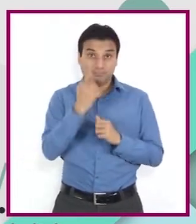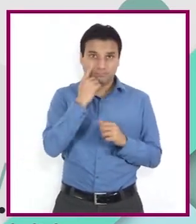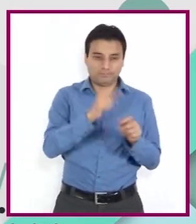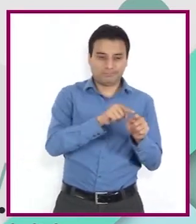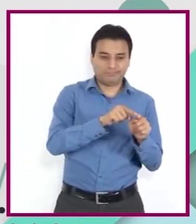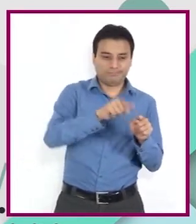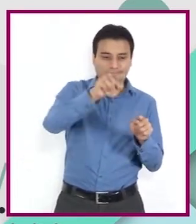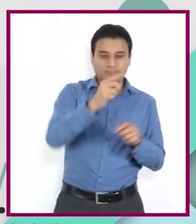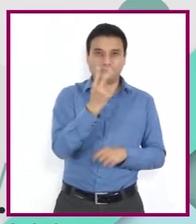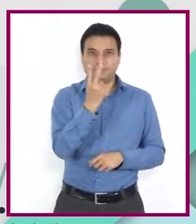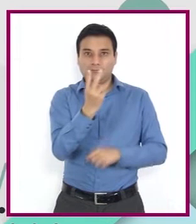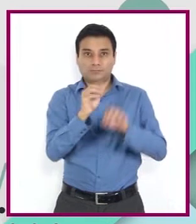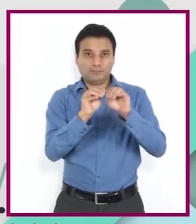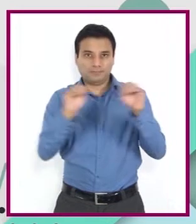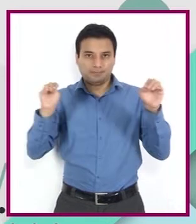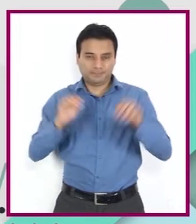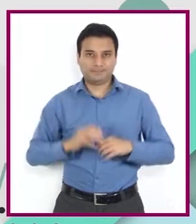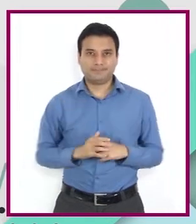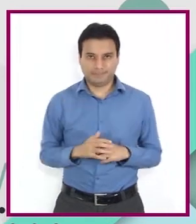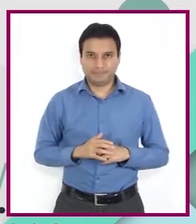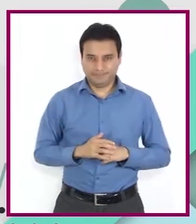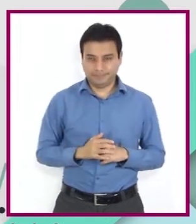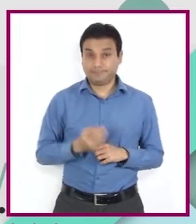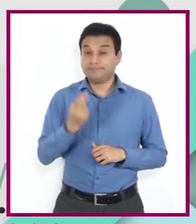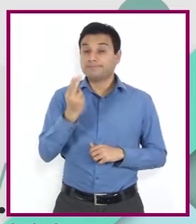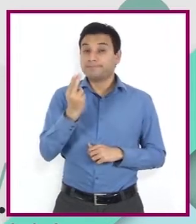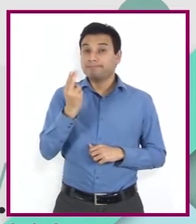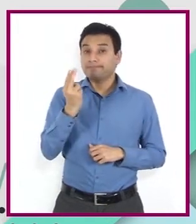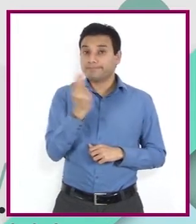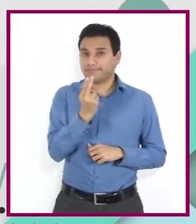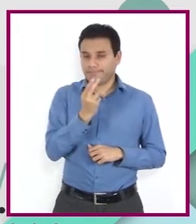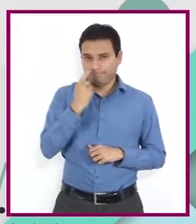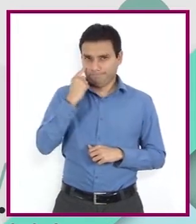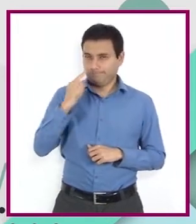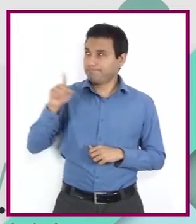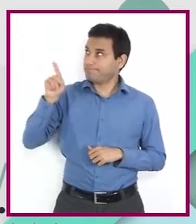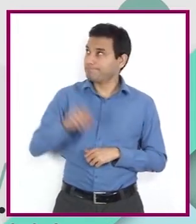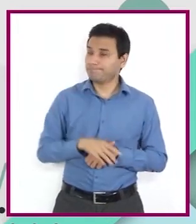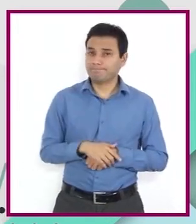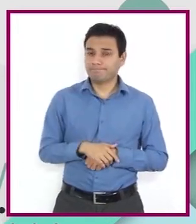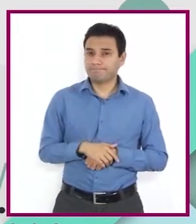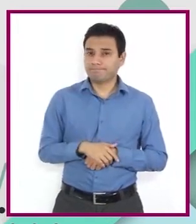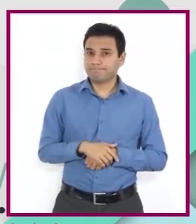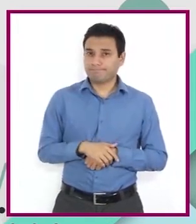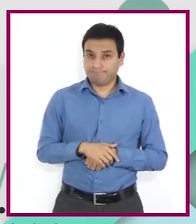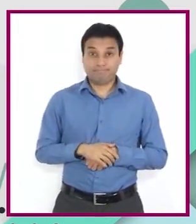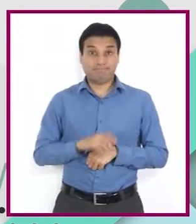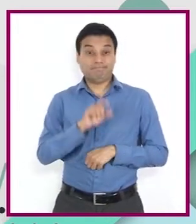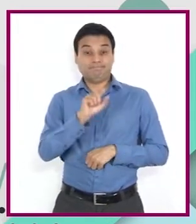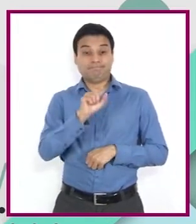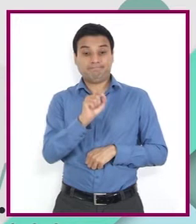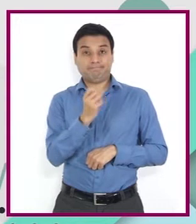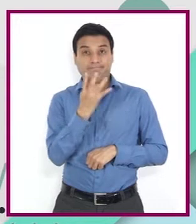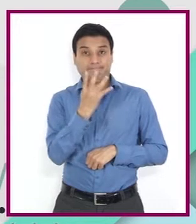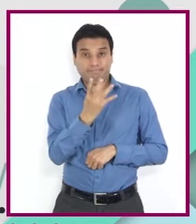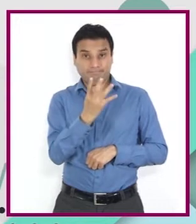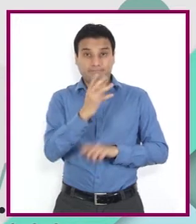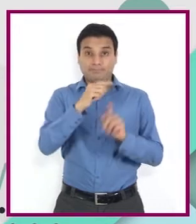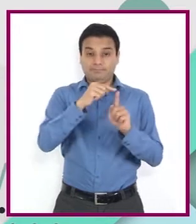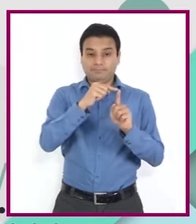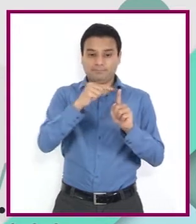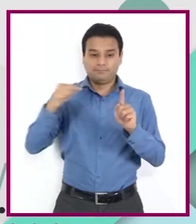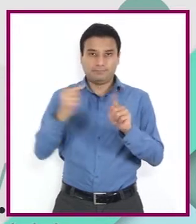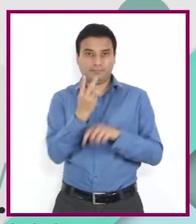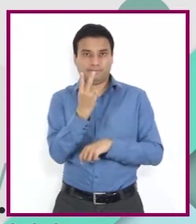debemos dividir el área del jardín entre la medida del ancho del jardín, es decir, dividir 24 metros cuadrados entre 2